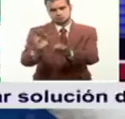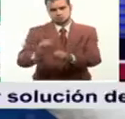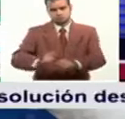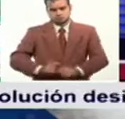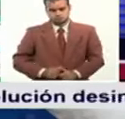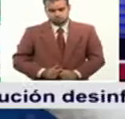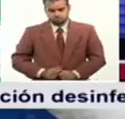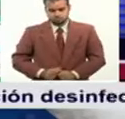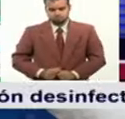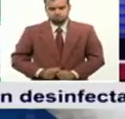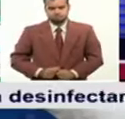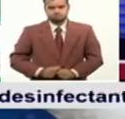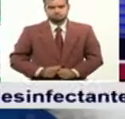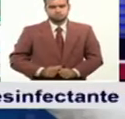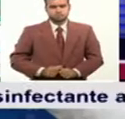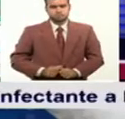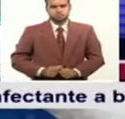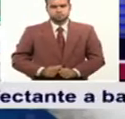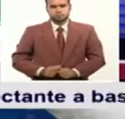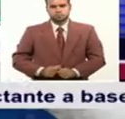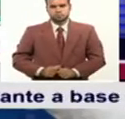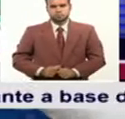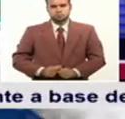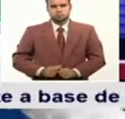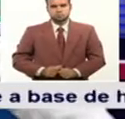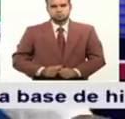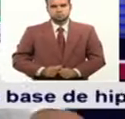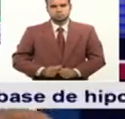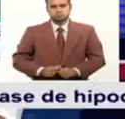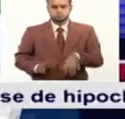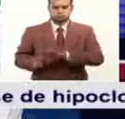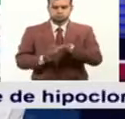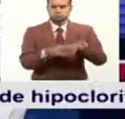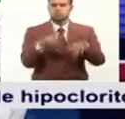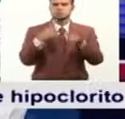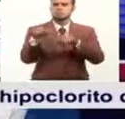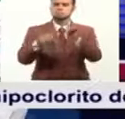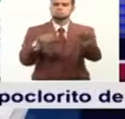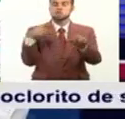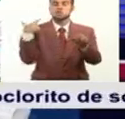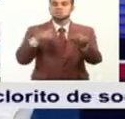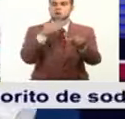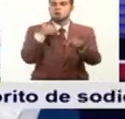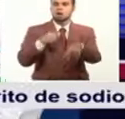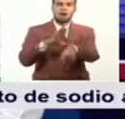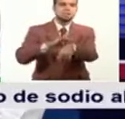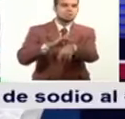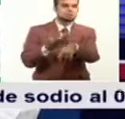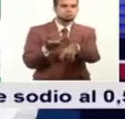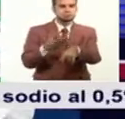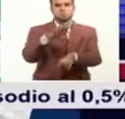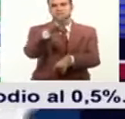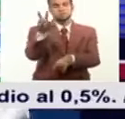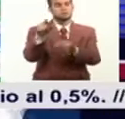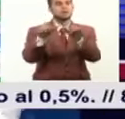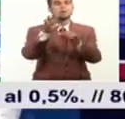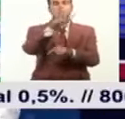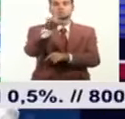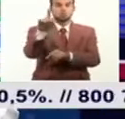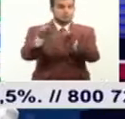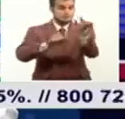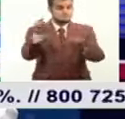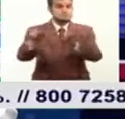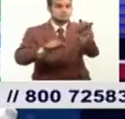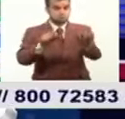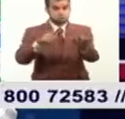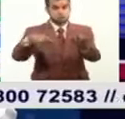enfermedad. Se trabaja todavía para precisar la fuente de infección de 49 pacientes de los que se